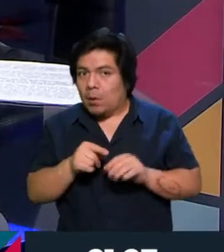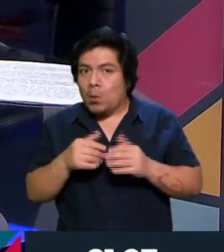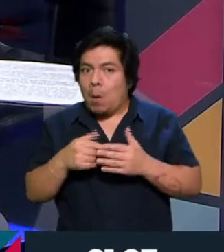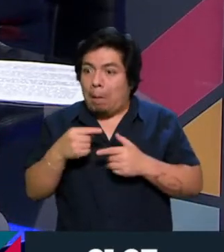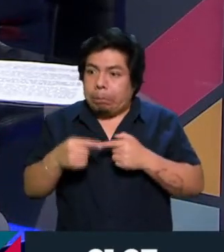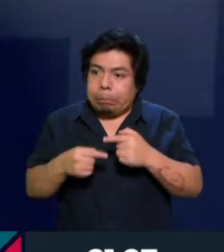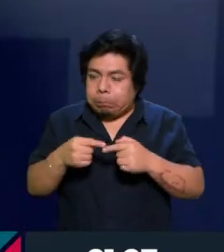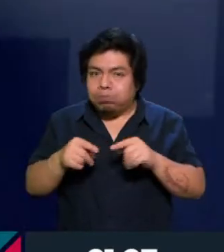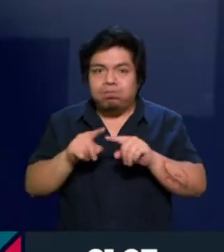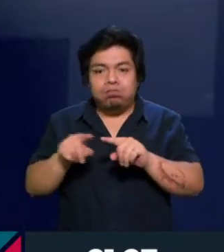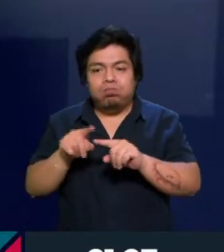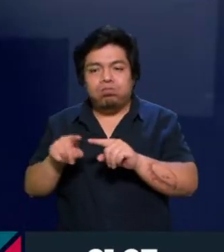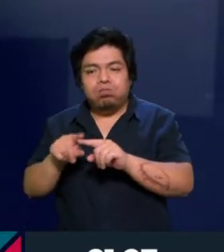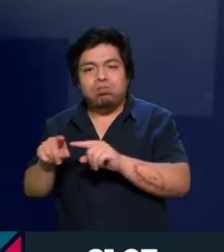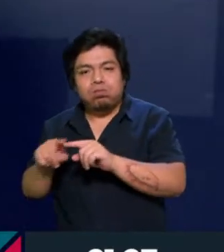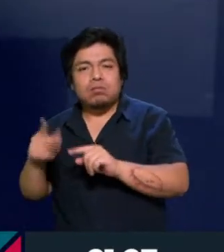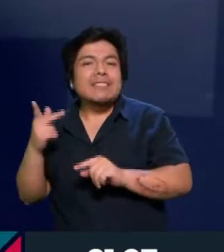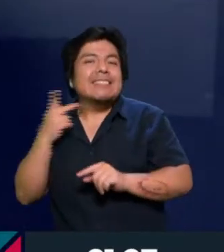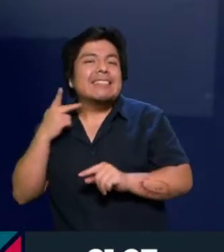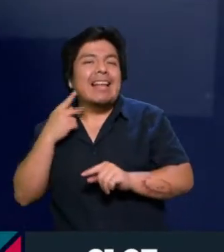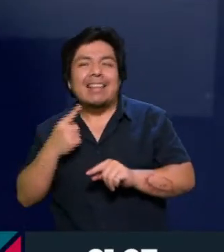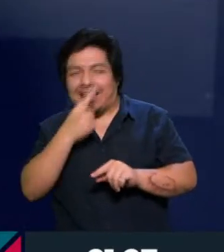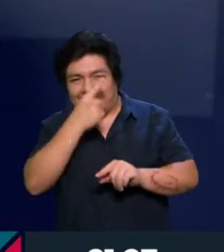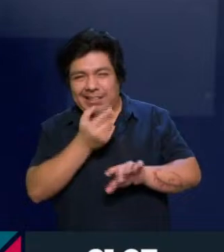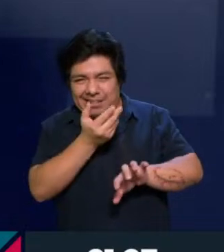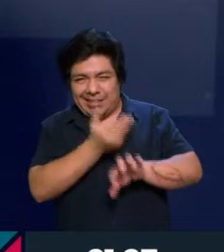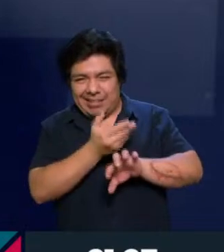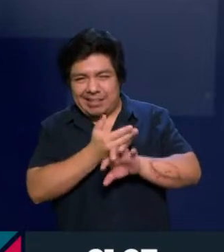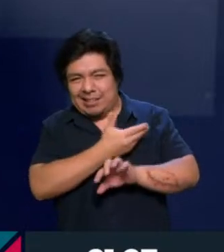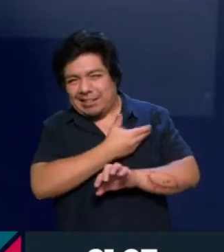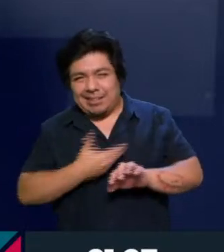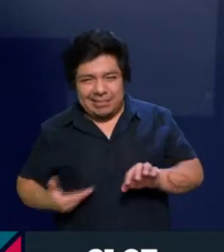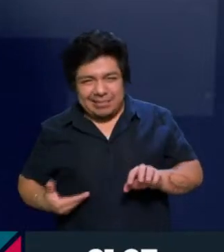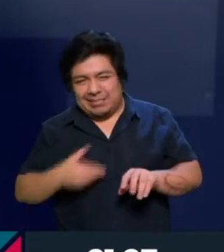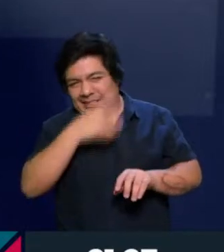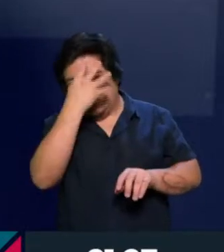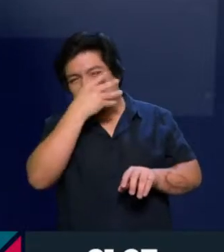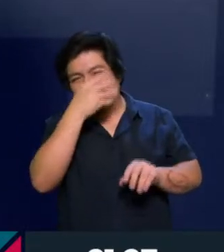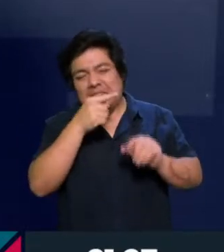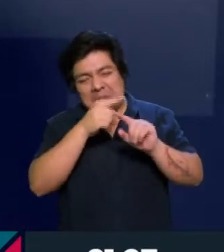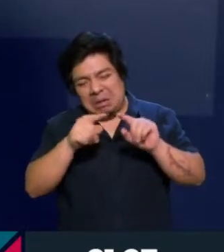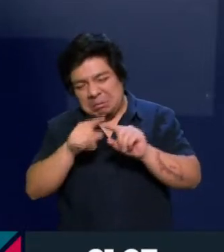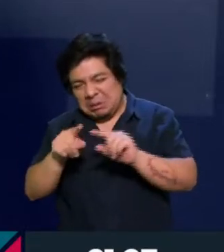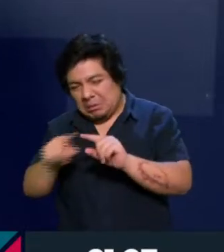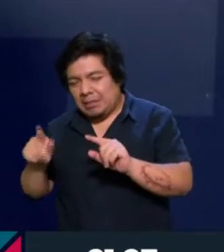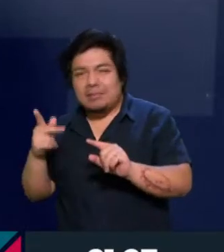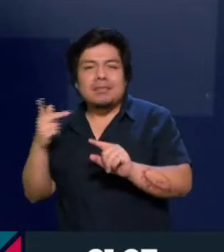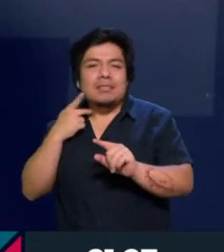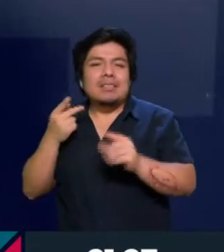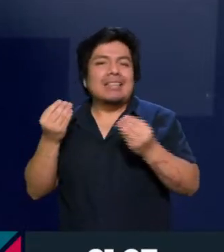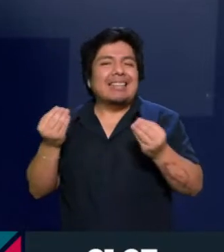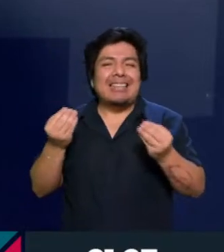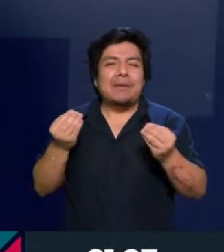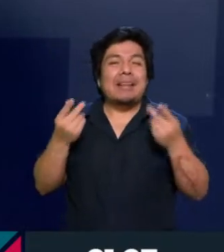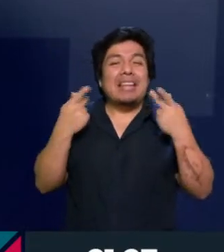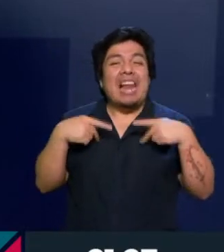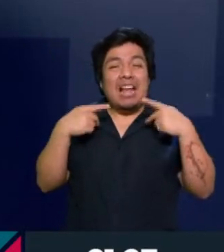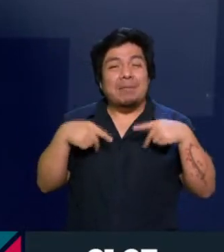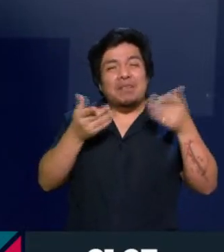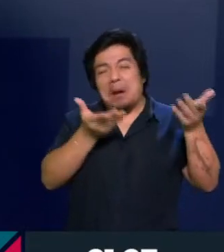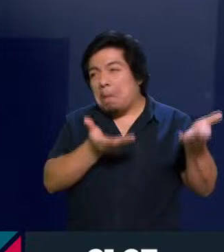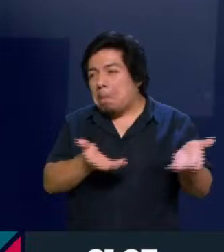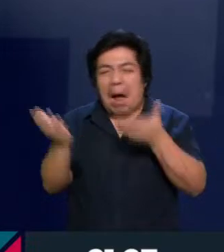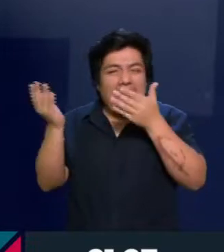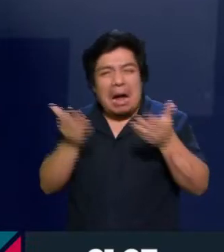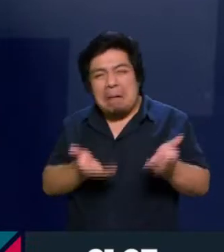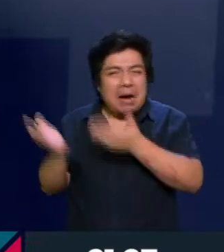tantas políticas del presidente de los Estados Donald Trump, de los Estados Unidos Donald Trump, y con estas deportaciones masivas que se han venido dando, que